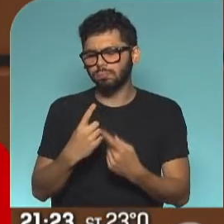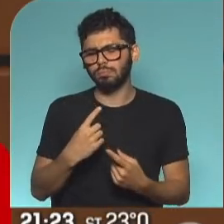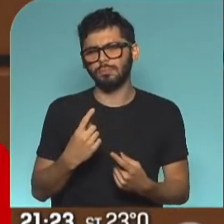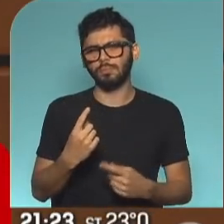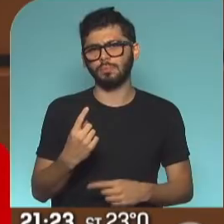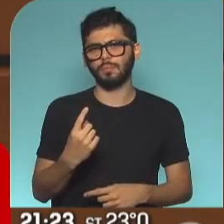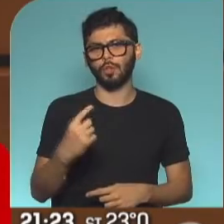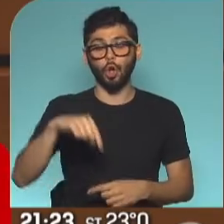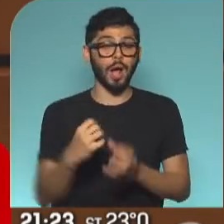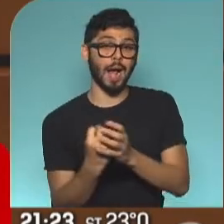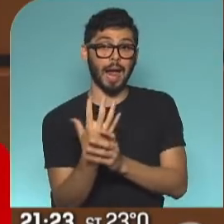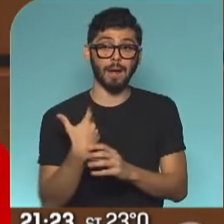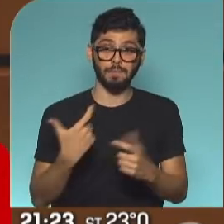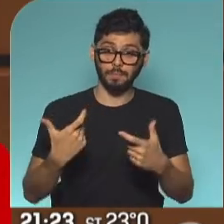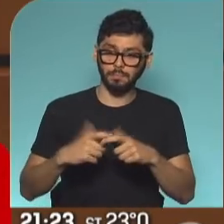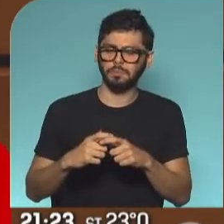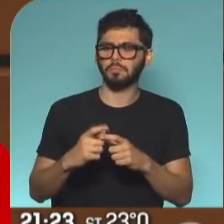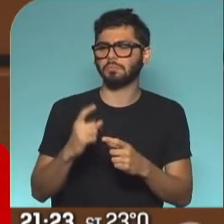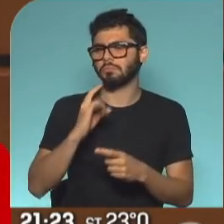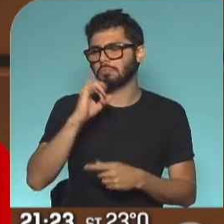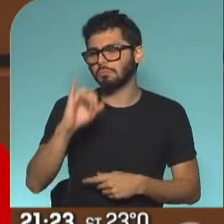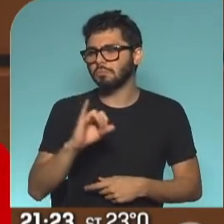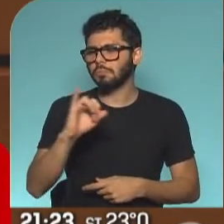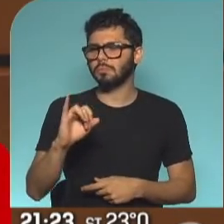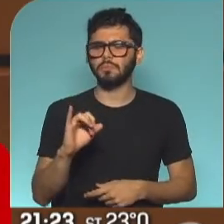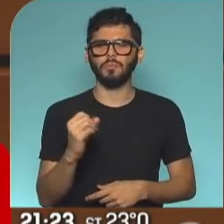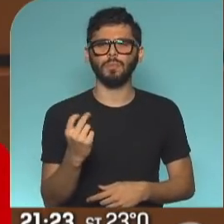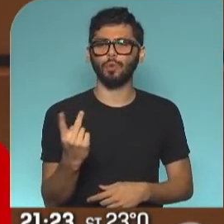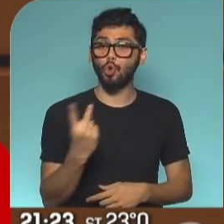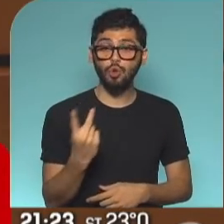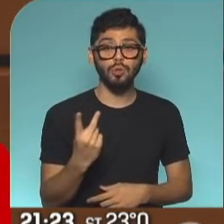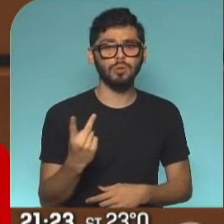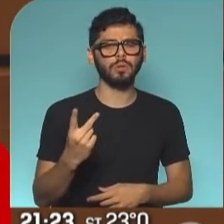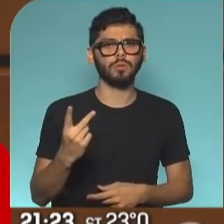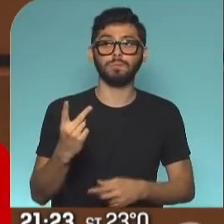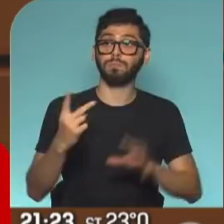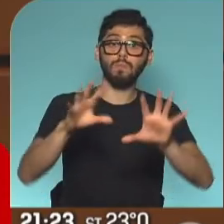en nuestro encuentro de la mañana, somos parte del mundo